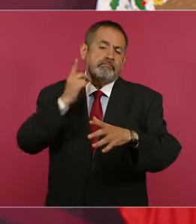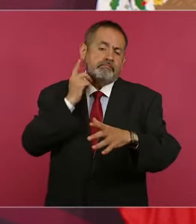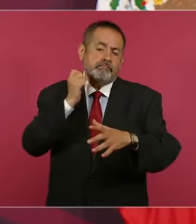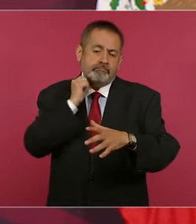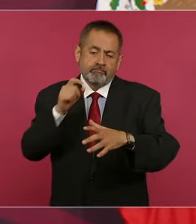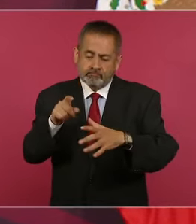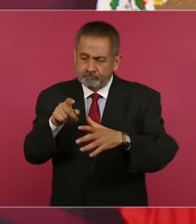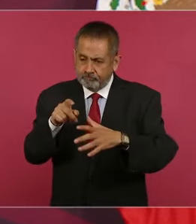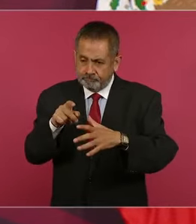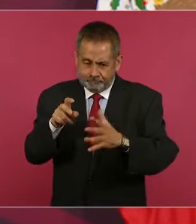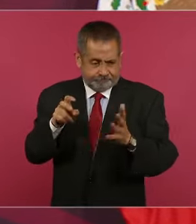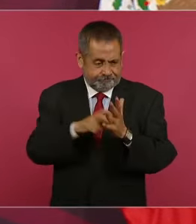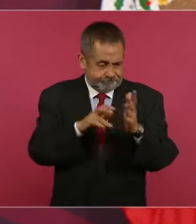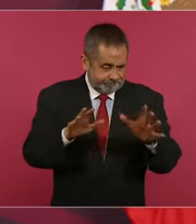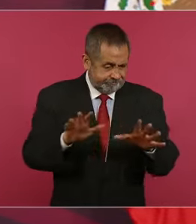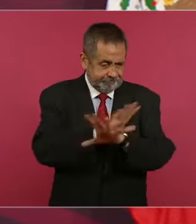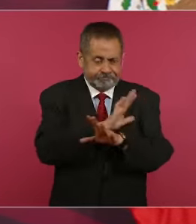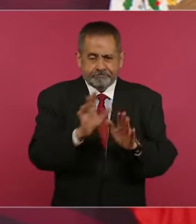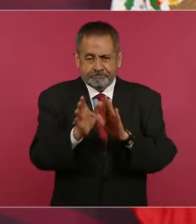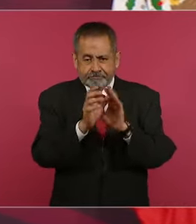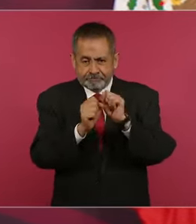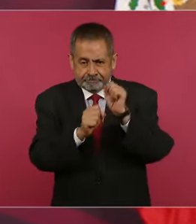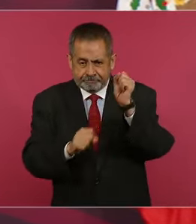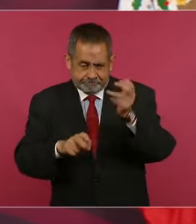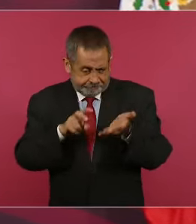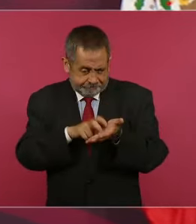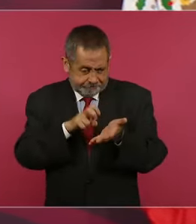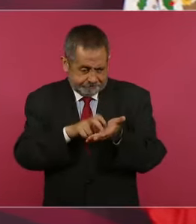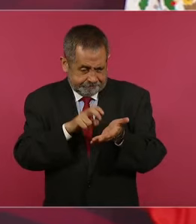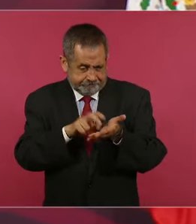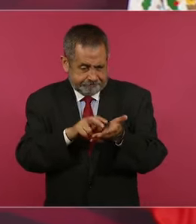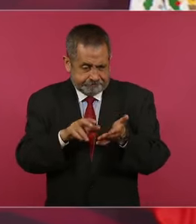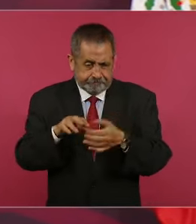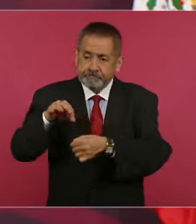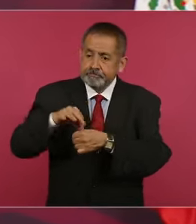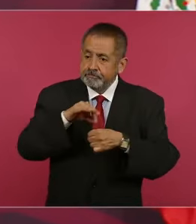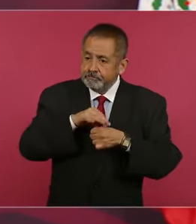Una reforma constitucional requiere de eso.